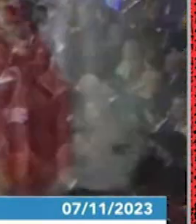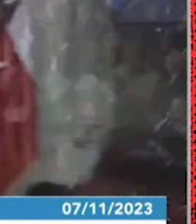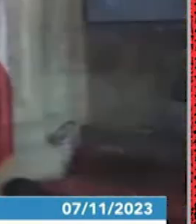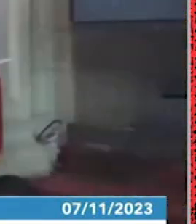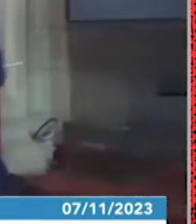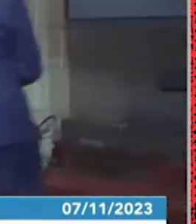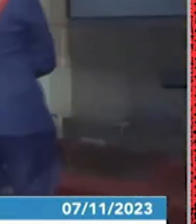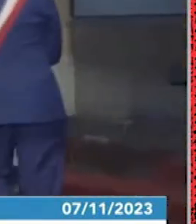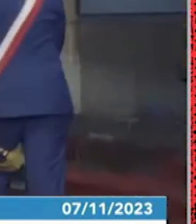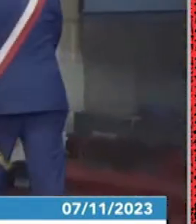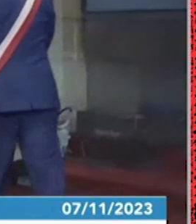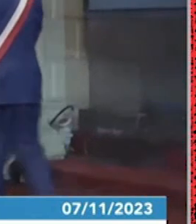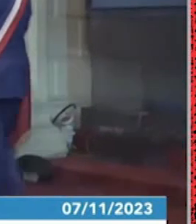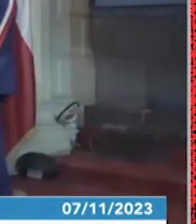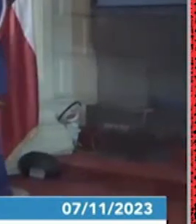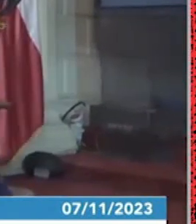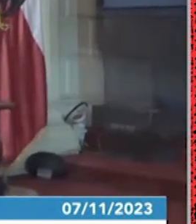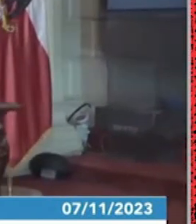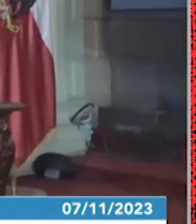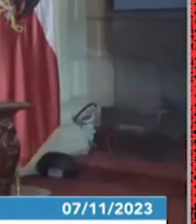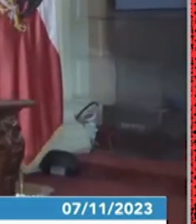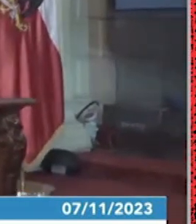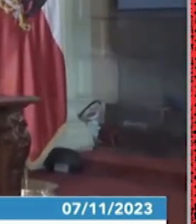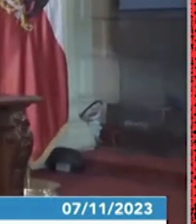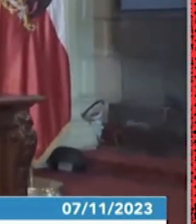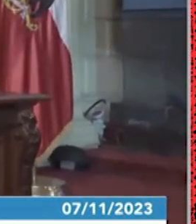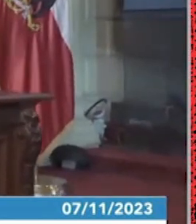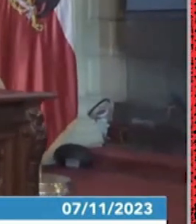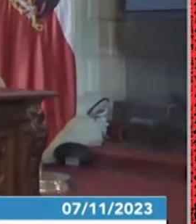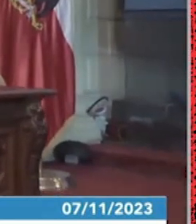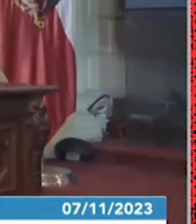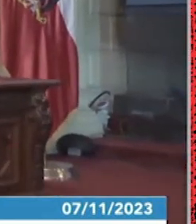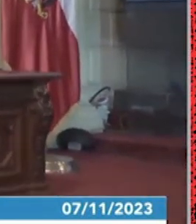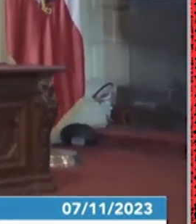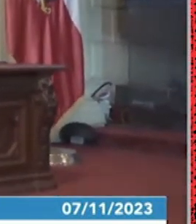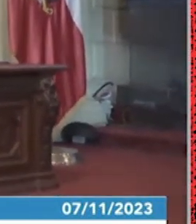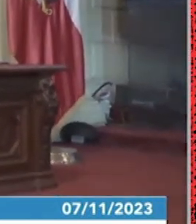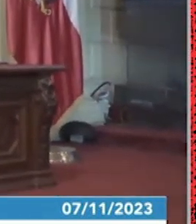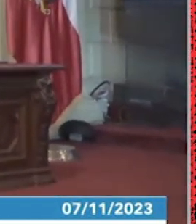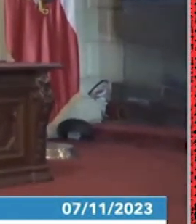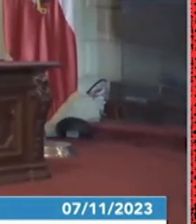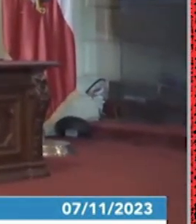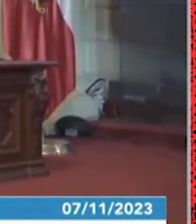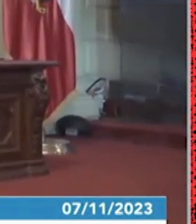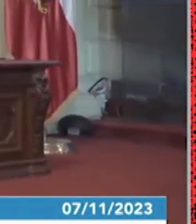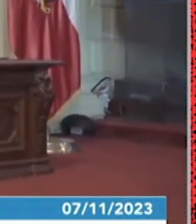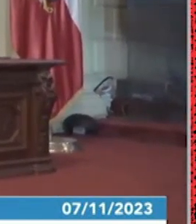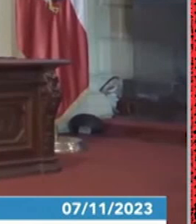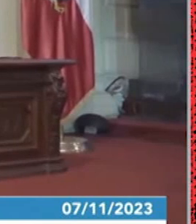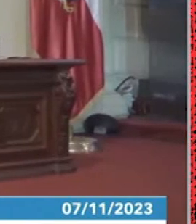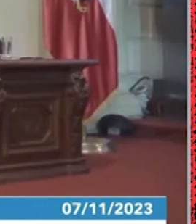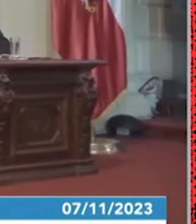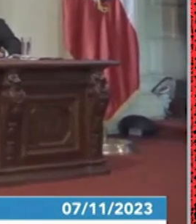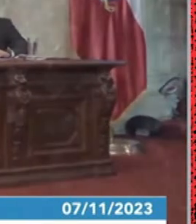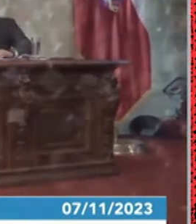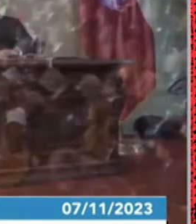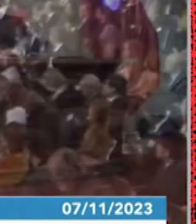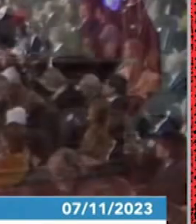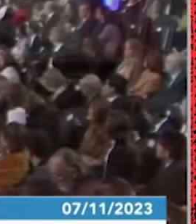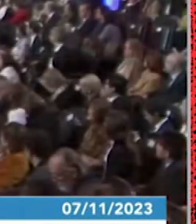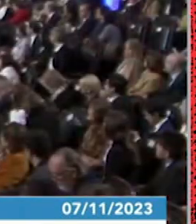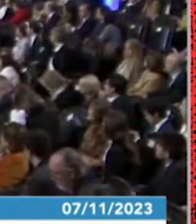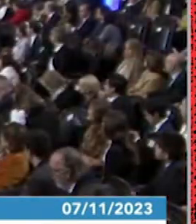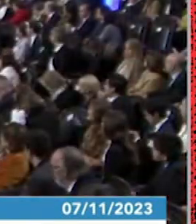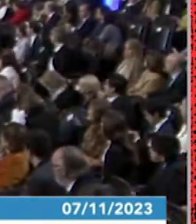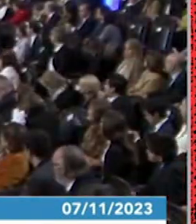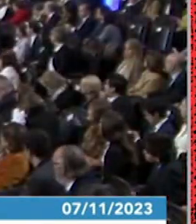bueno, nosotros queremos saber efectivamente qué es lo que piensa el gobierno. Claro, porque hay mucha tentación respecto a